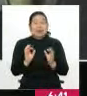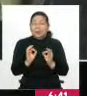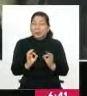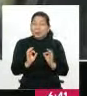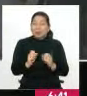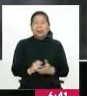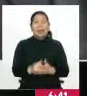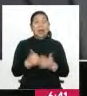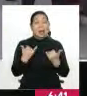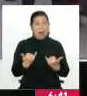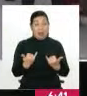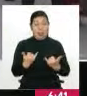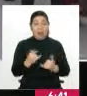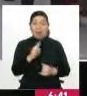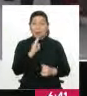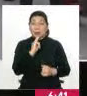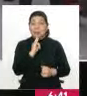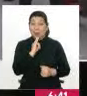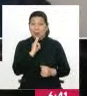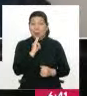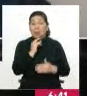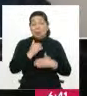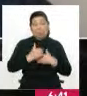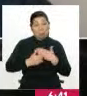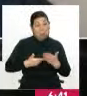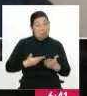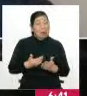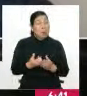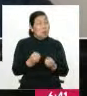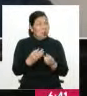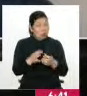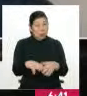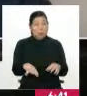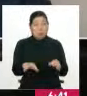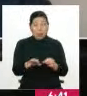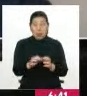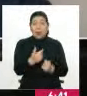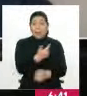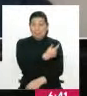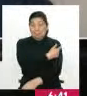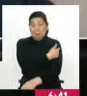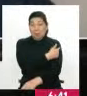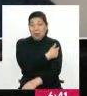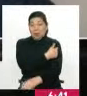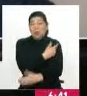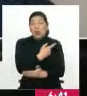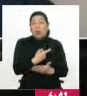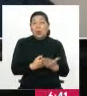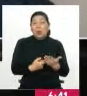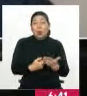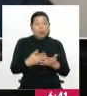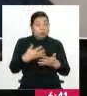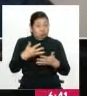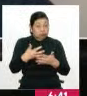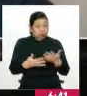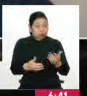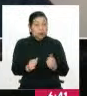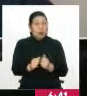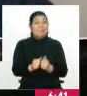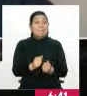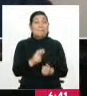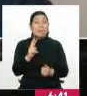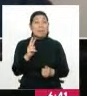constante. Aquí en Estados Unidos, a pesar de que hemos avanzado de forma muy importante con la vacunación, con respecto a los datos que tenemos de la